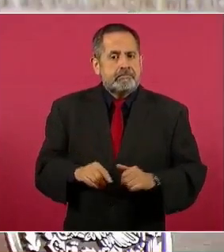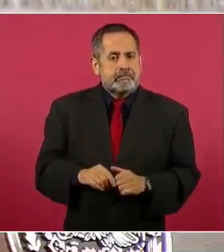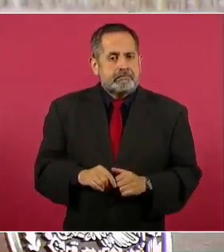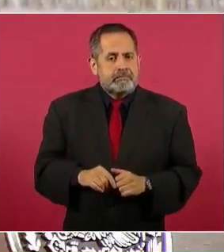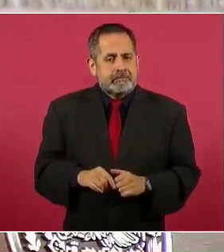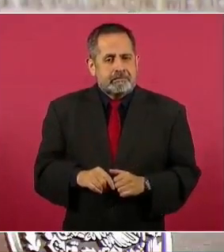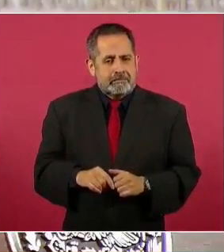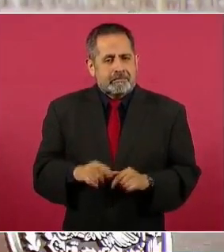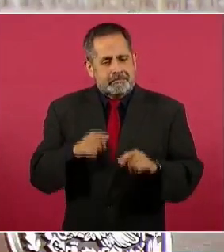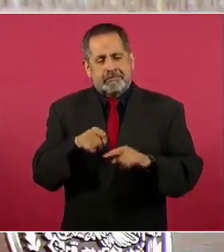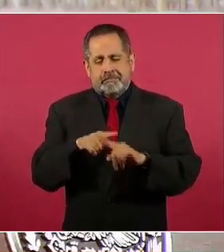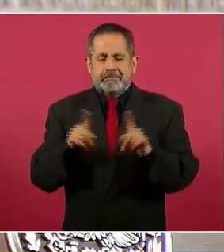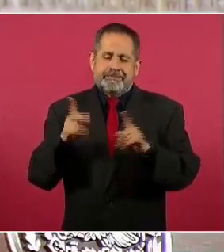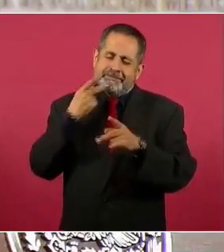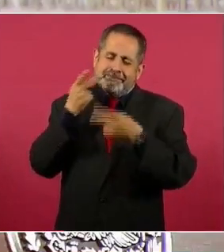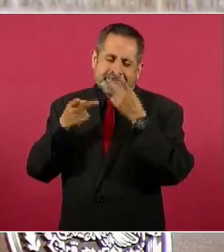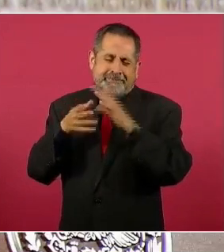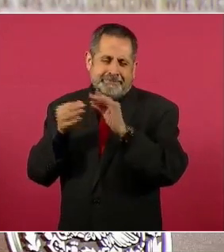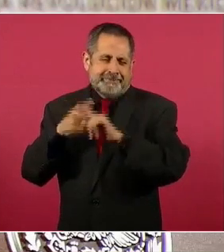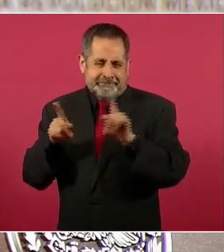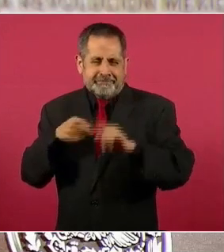Lo decía de otra manera, pues, pero